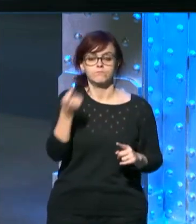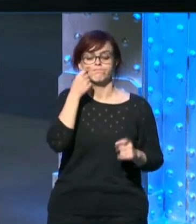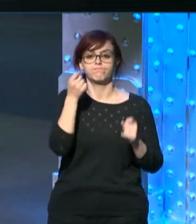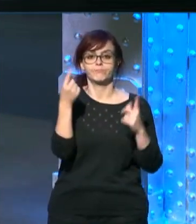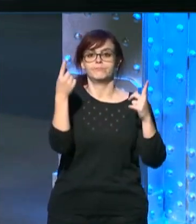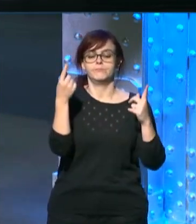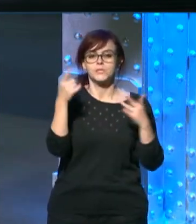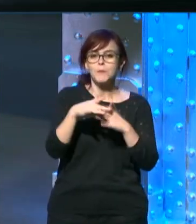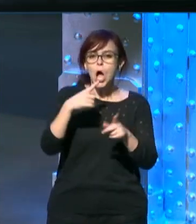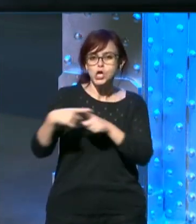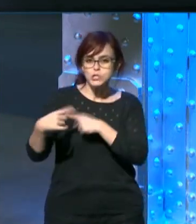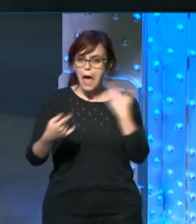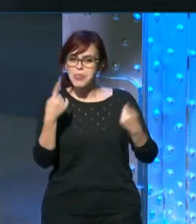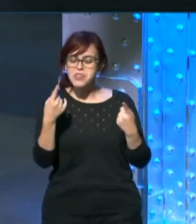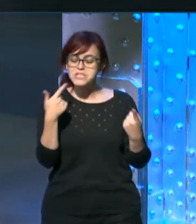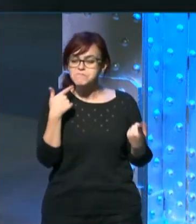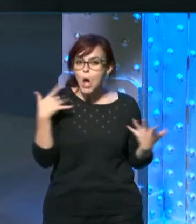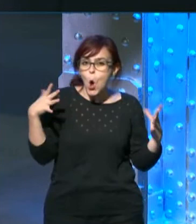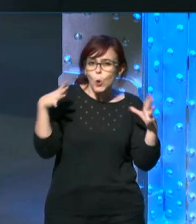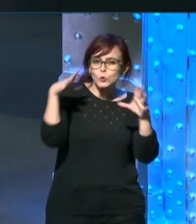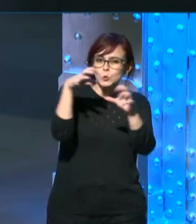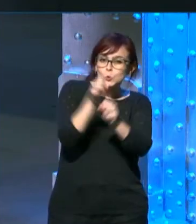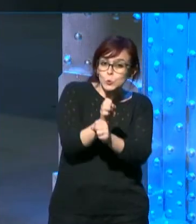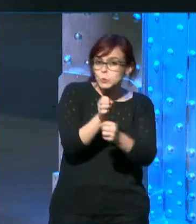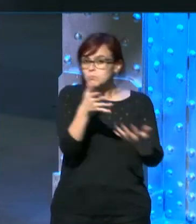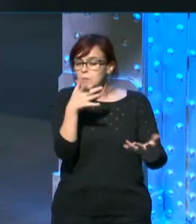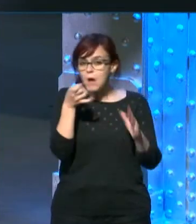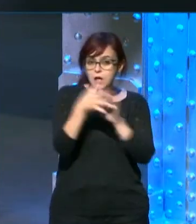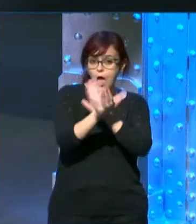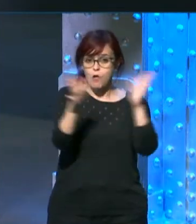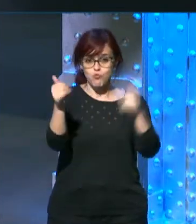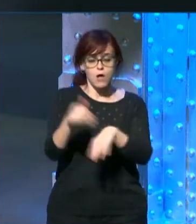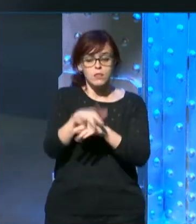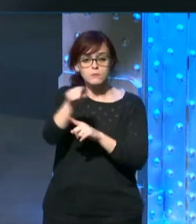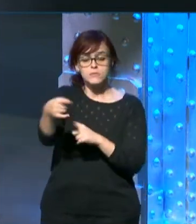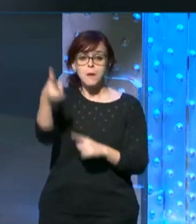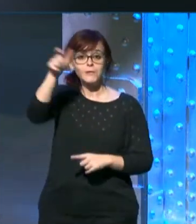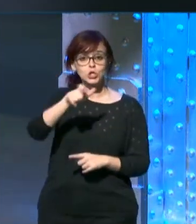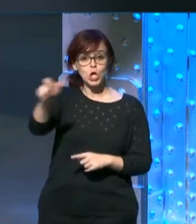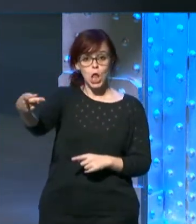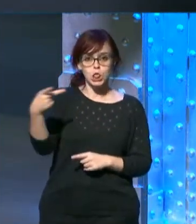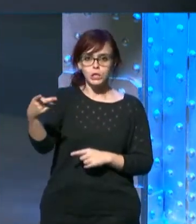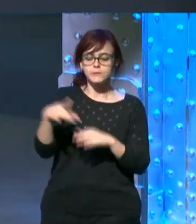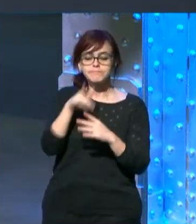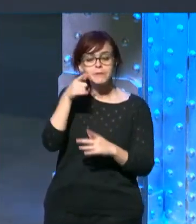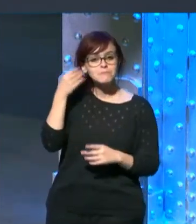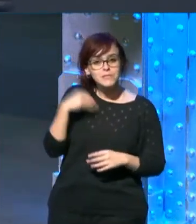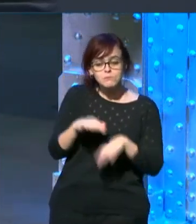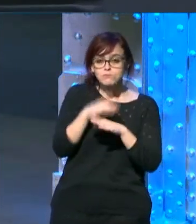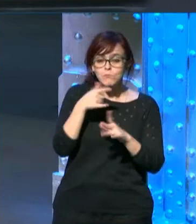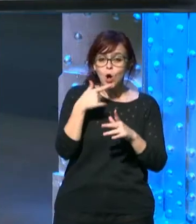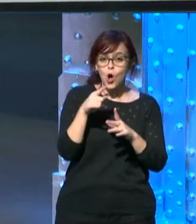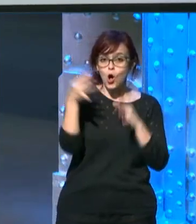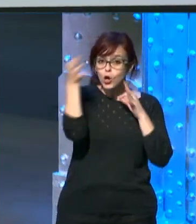cosas eran un poquito ambiguas y ¿qué es lo que producía eso? Malentendidos. Dos personas interpretando el mismo